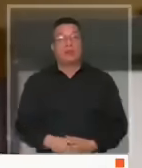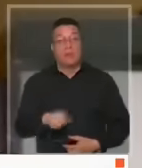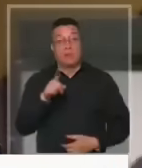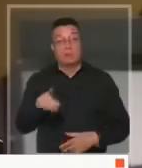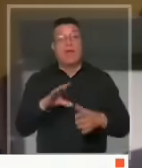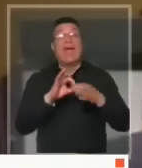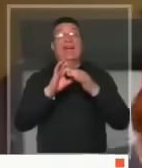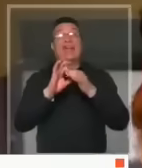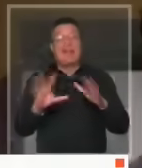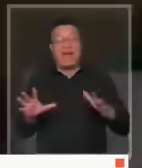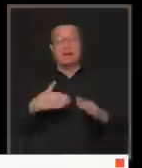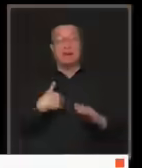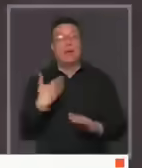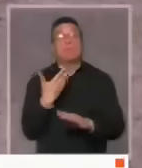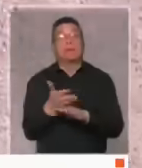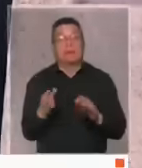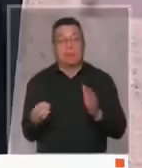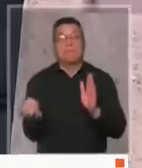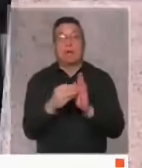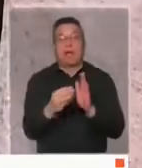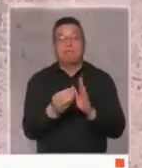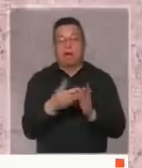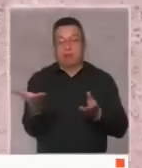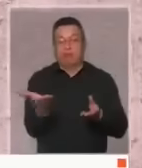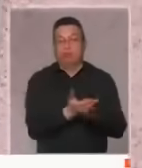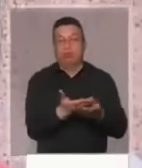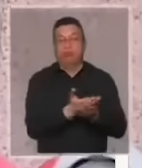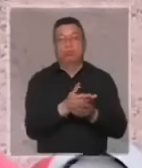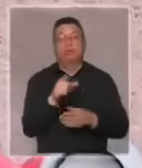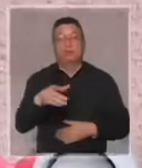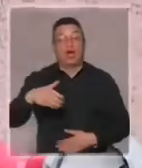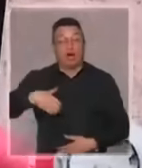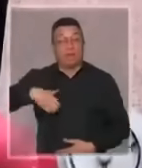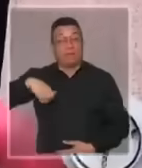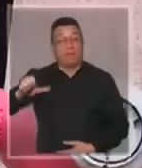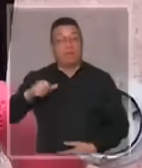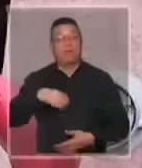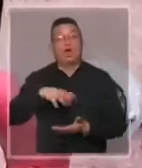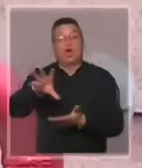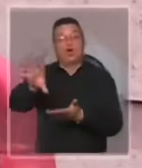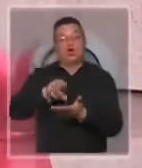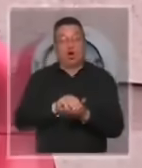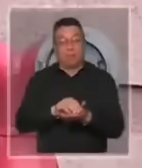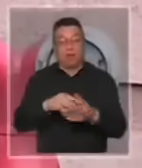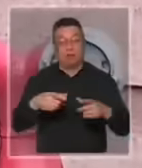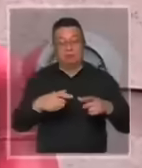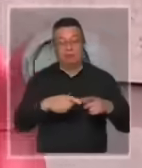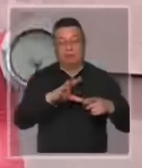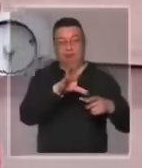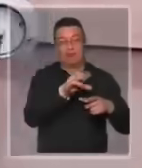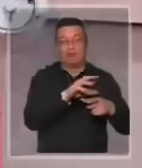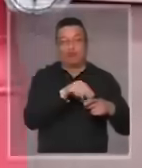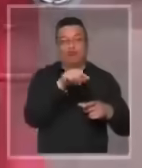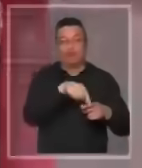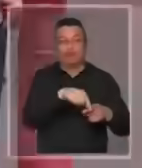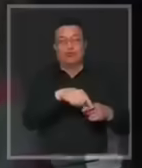por eso es que estamos pidiendo más antecedentes. En su oficina, la PDI obtuvo copia del disco duro de su computador.